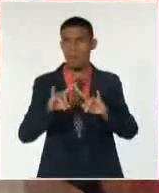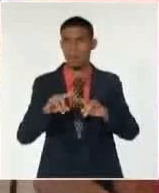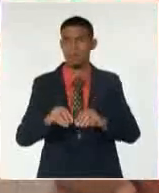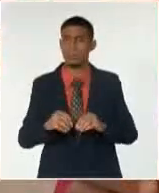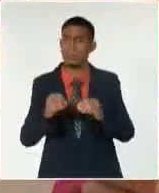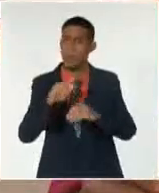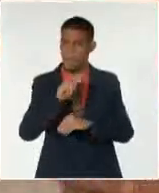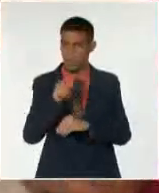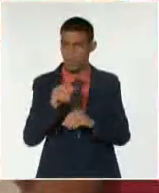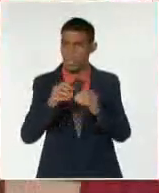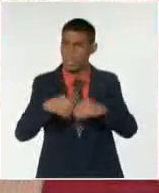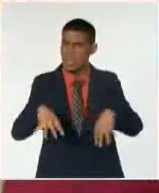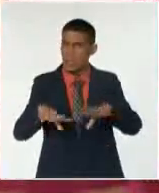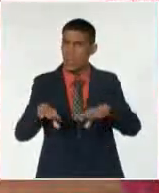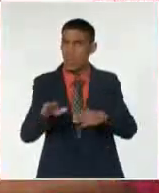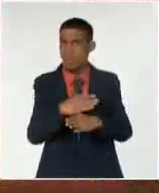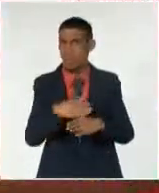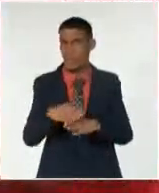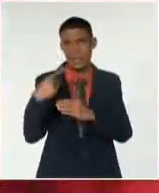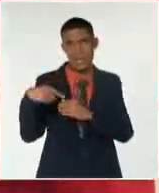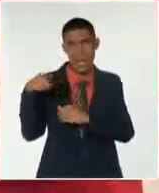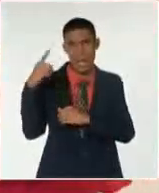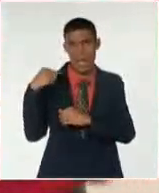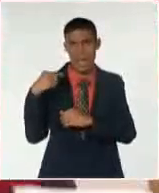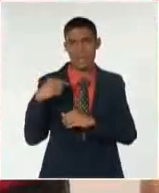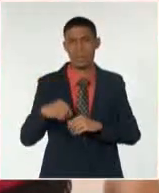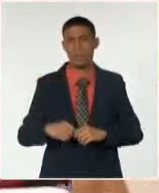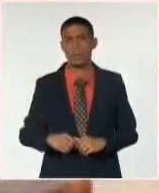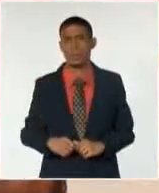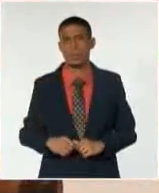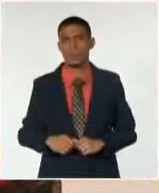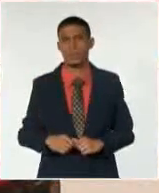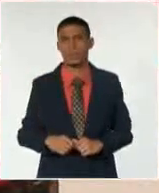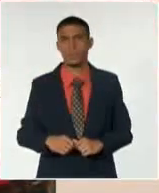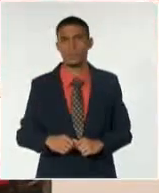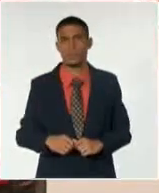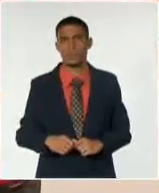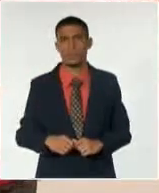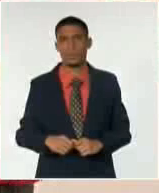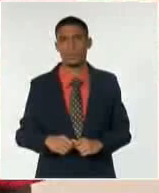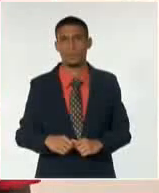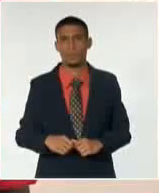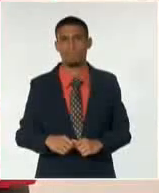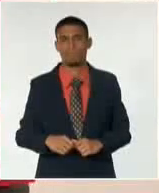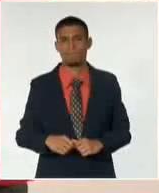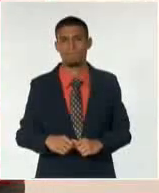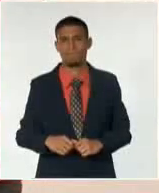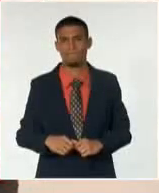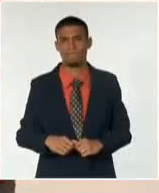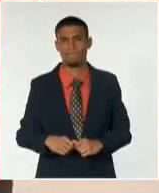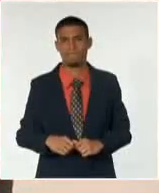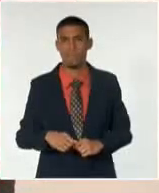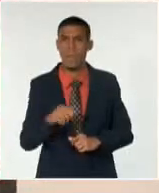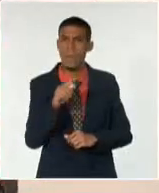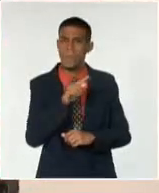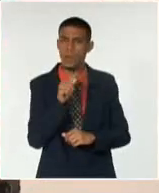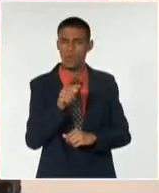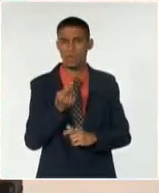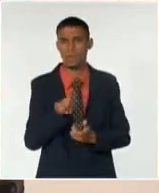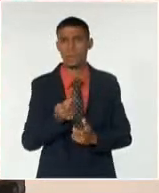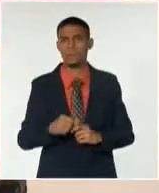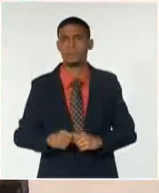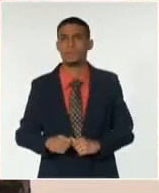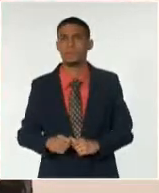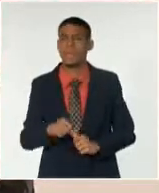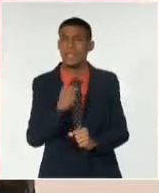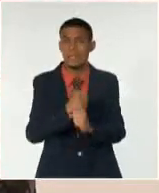situación diferente a la que tiene hoy el Sistema Eléctrico Nacional en comparación con la del día de ayer. Félix, y quería comentar con usted el